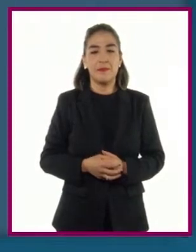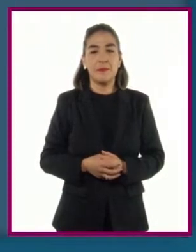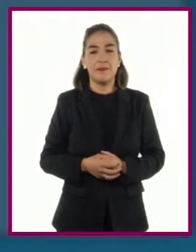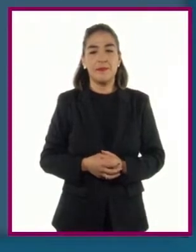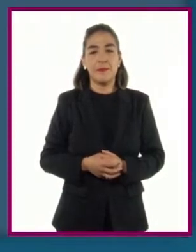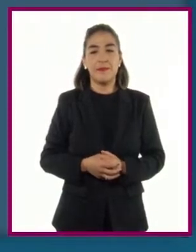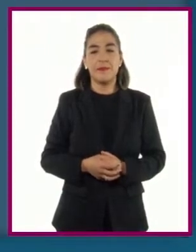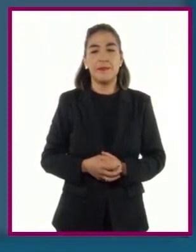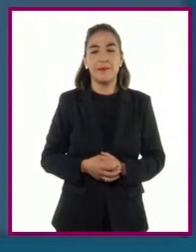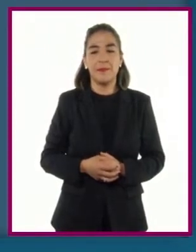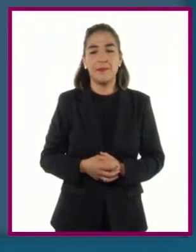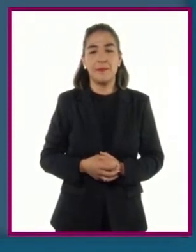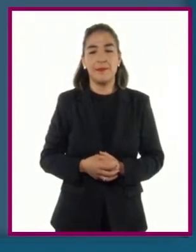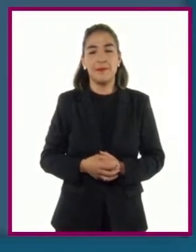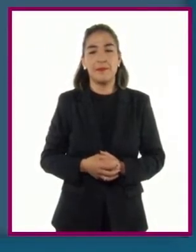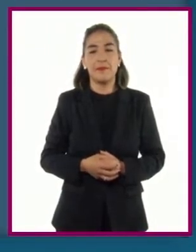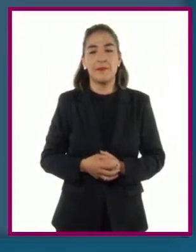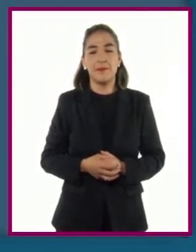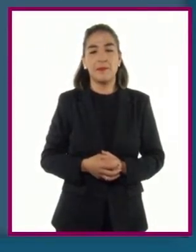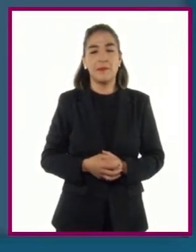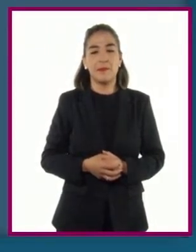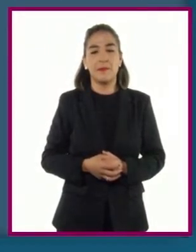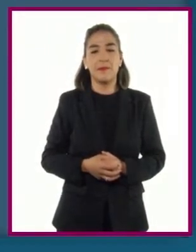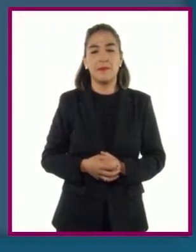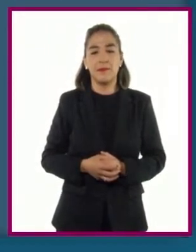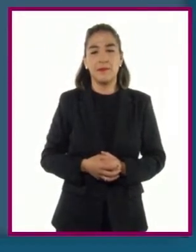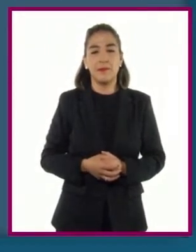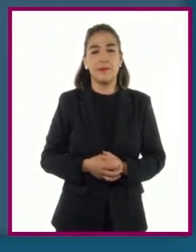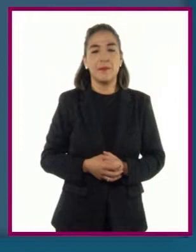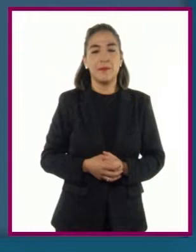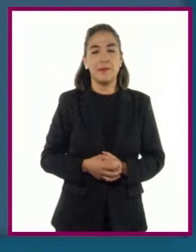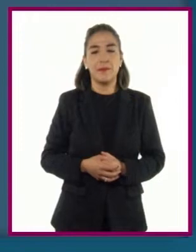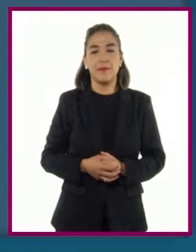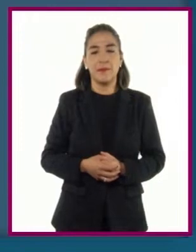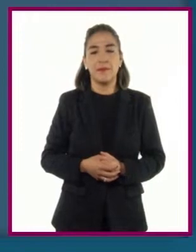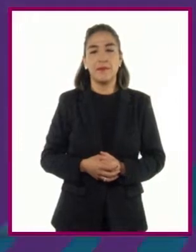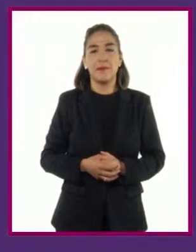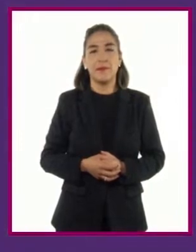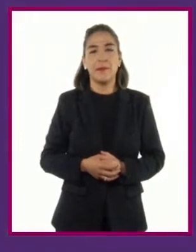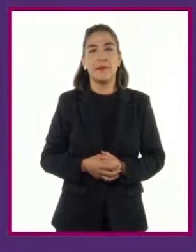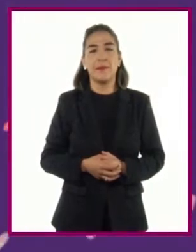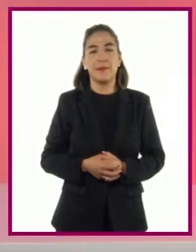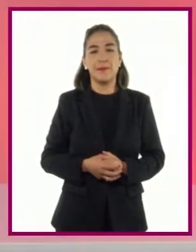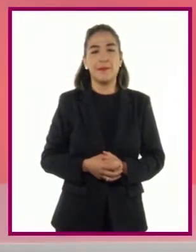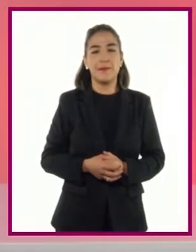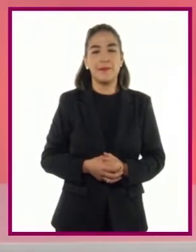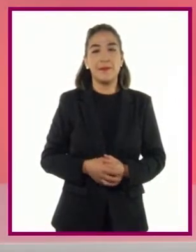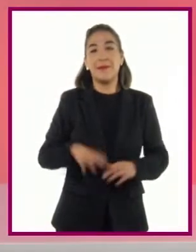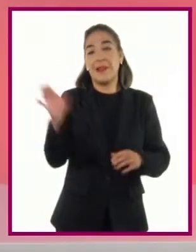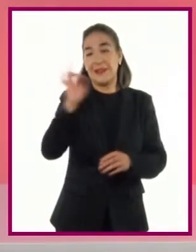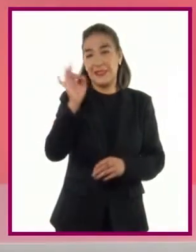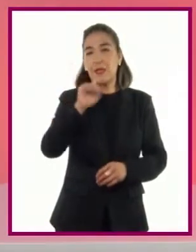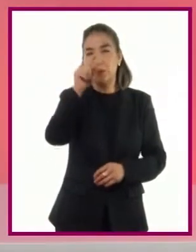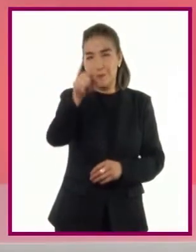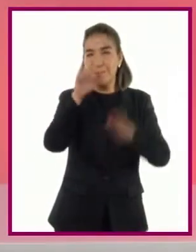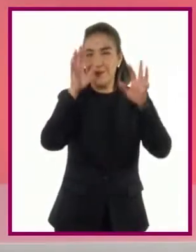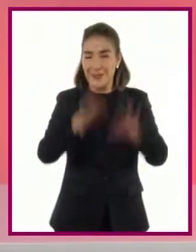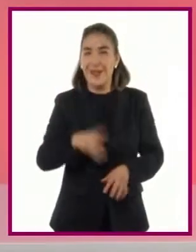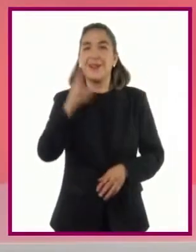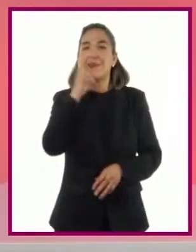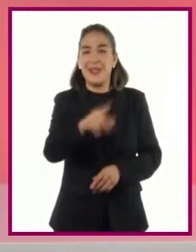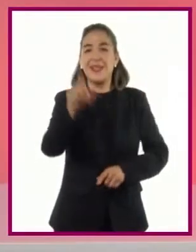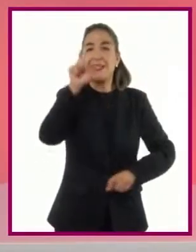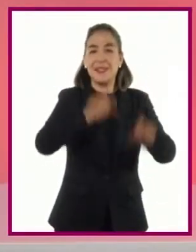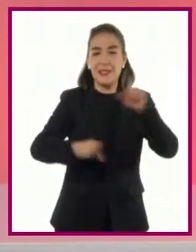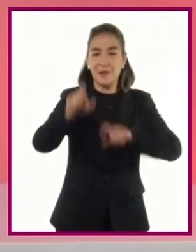enriquece con el trabajo manual, con el dominio y habilidad de la mano que maneja el pincel. Probablemente ya se percataron de que la